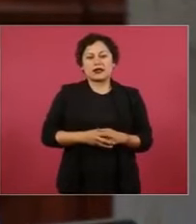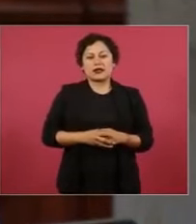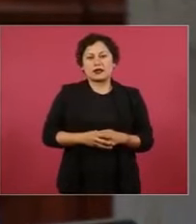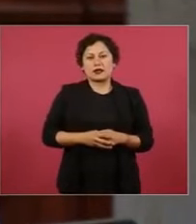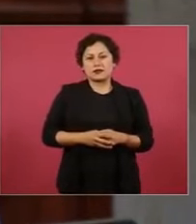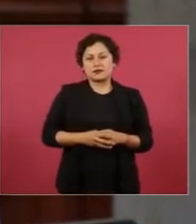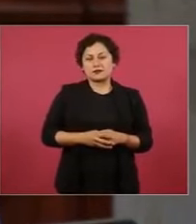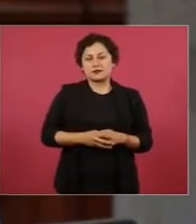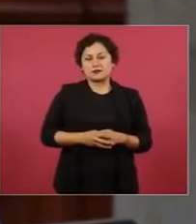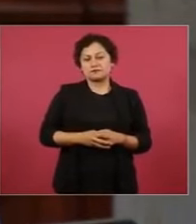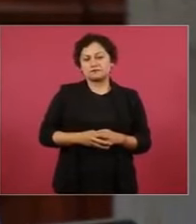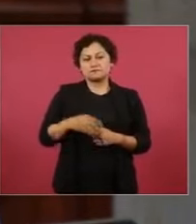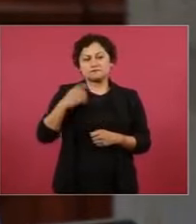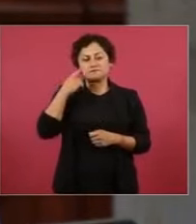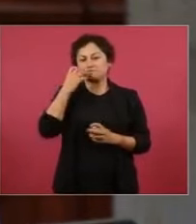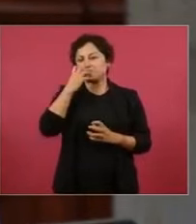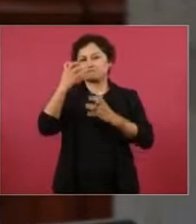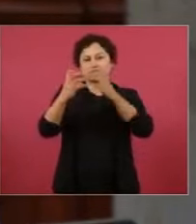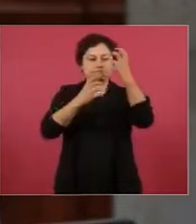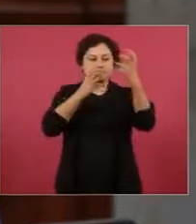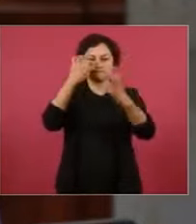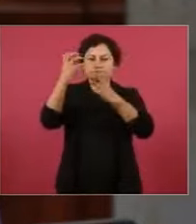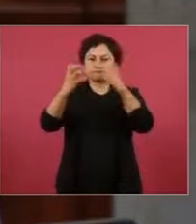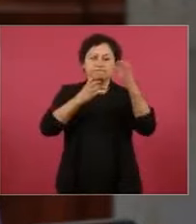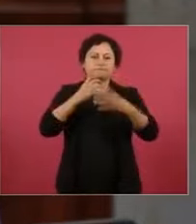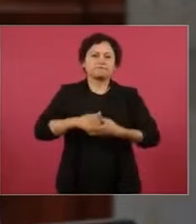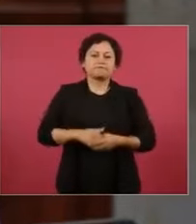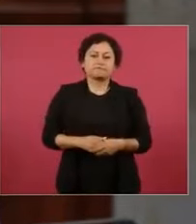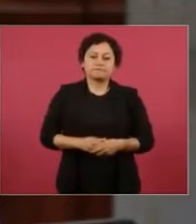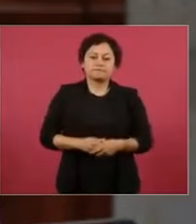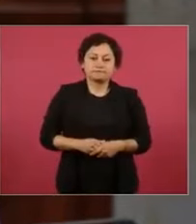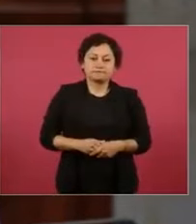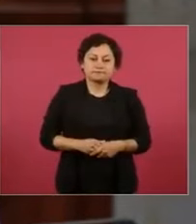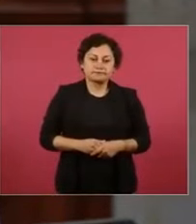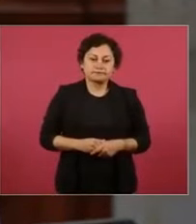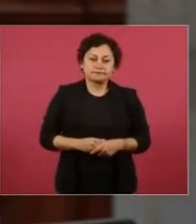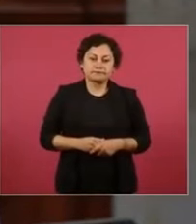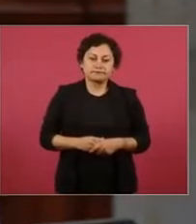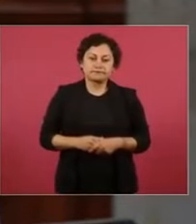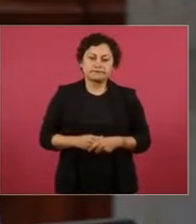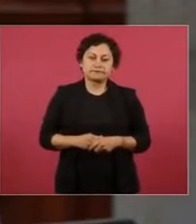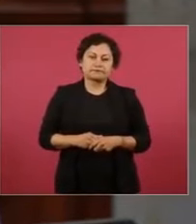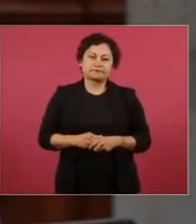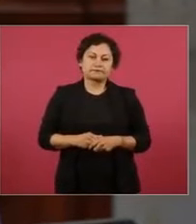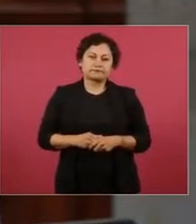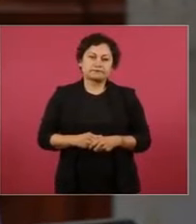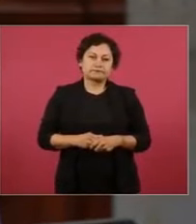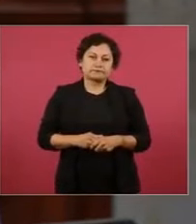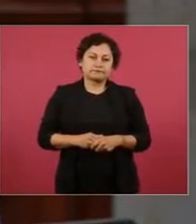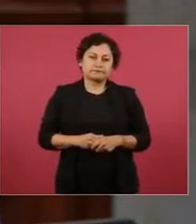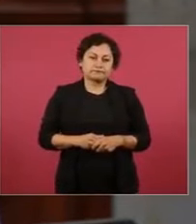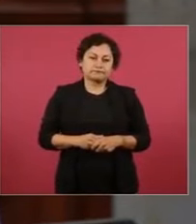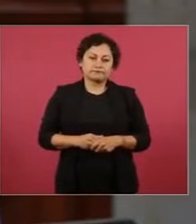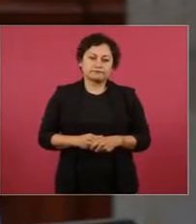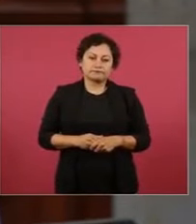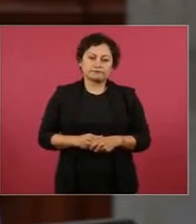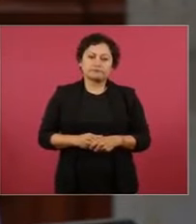maldita chayotera. Te fuiste a España con el dinero del